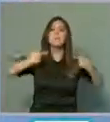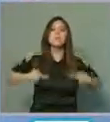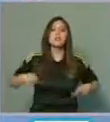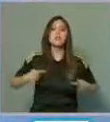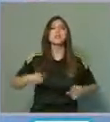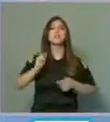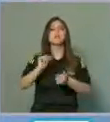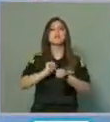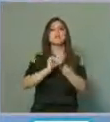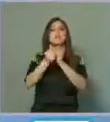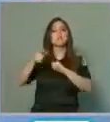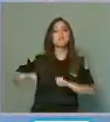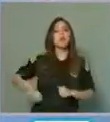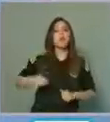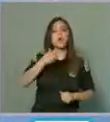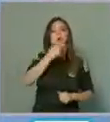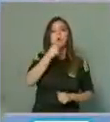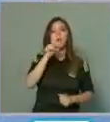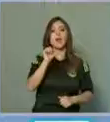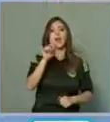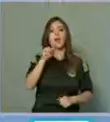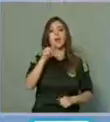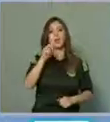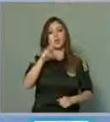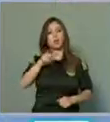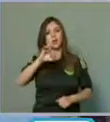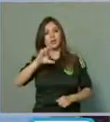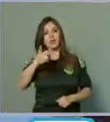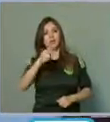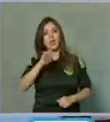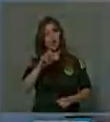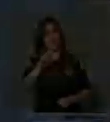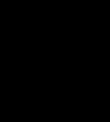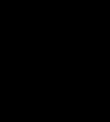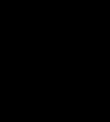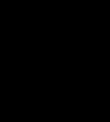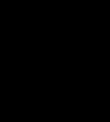animen a leer a Anton Chekhov, porque la verdad es que vale muchísimo la pena. Que tengas un excelente día. Gracias igualmente todas.